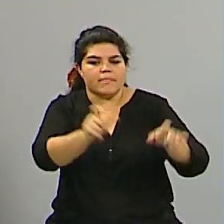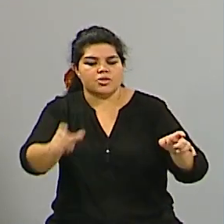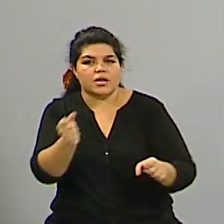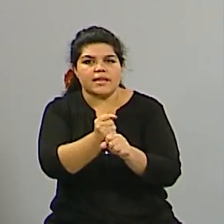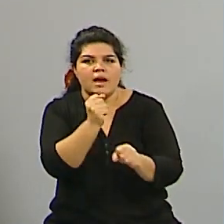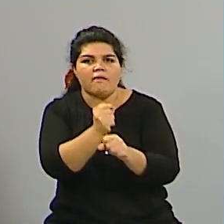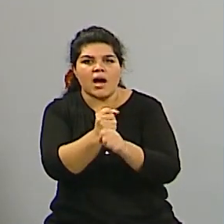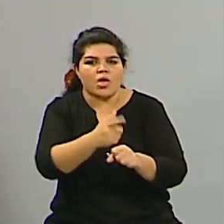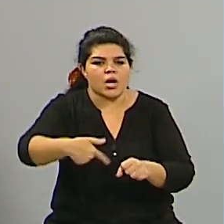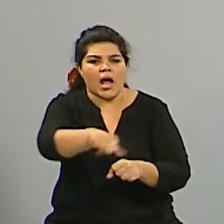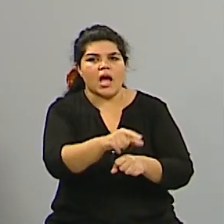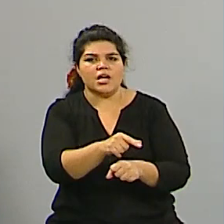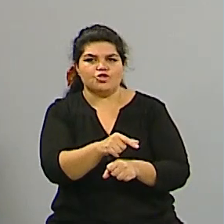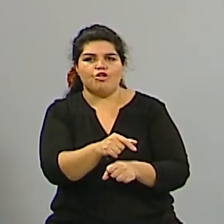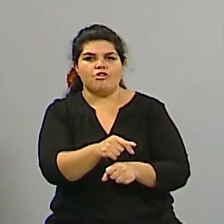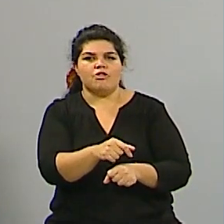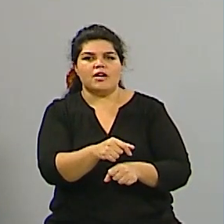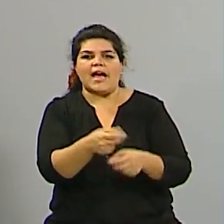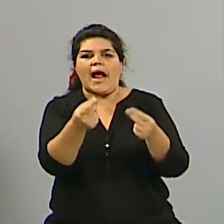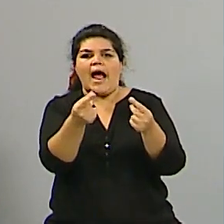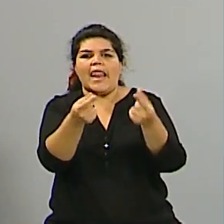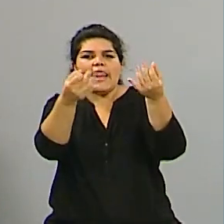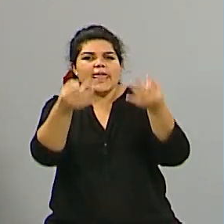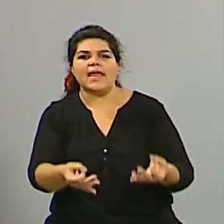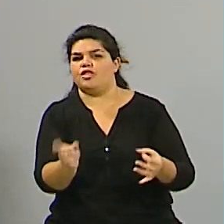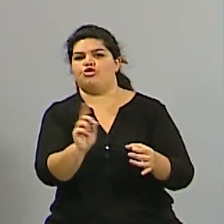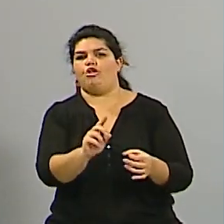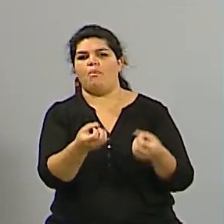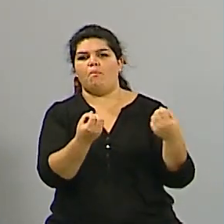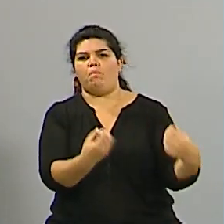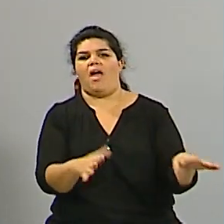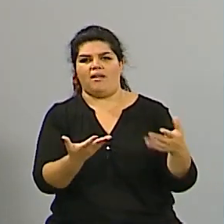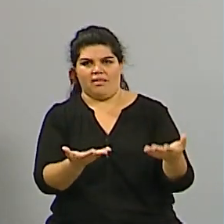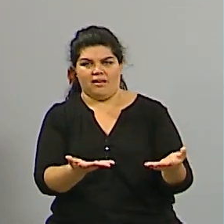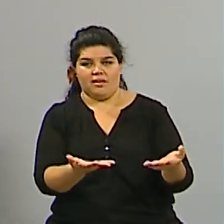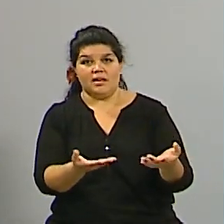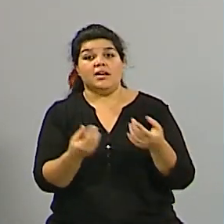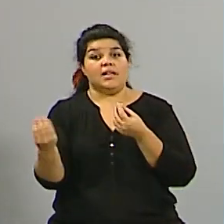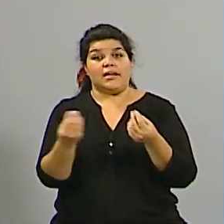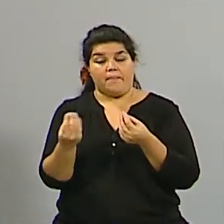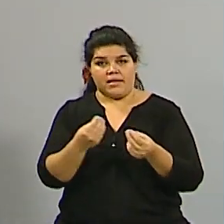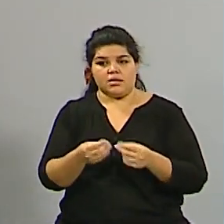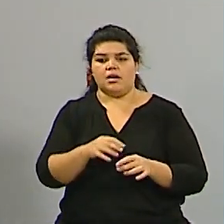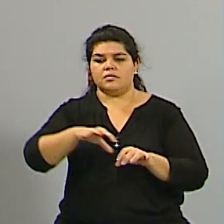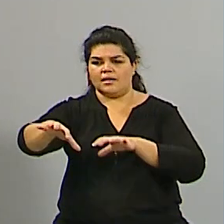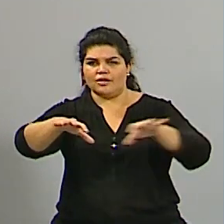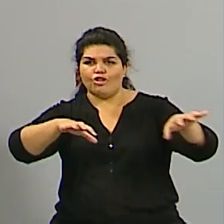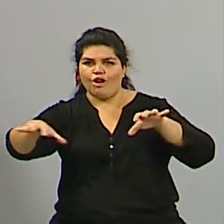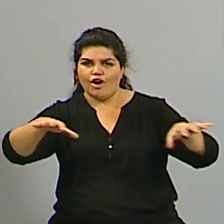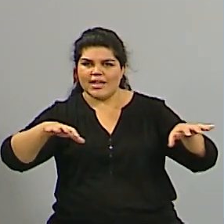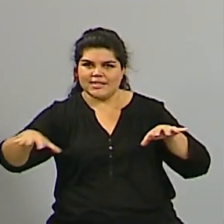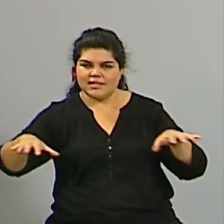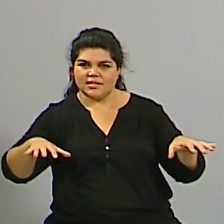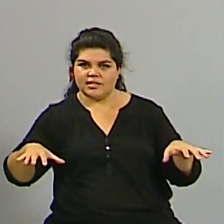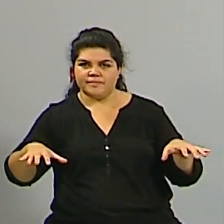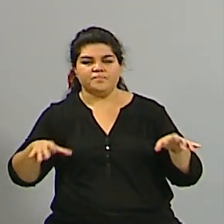baja. Sí. Y efectivamente es lo que pasó. Vos tenés cada vez menos sectores que por el poder de